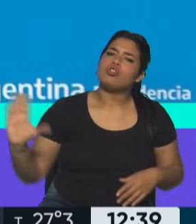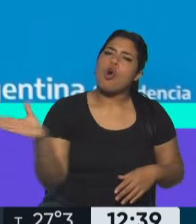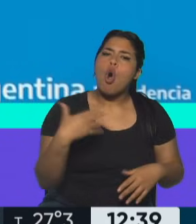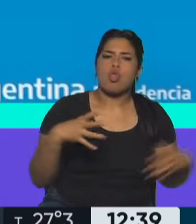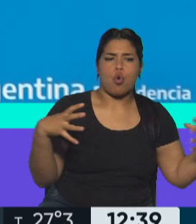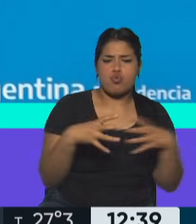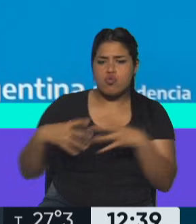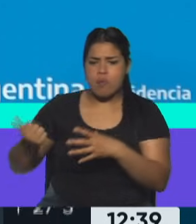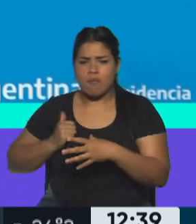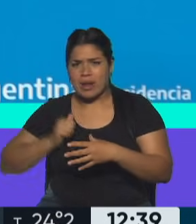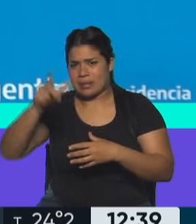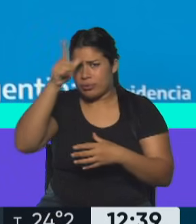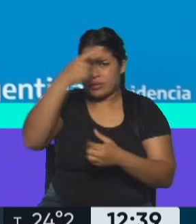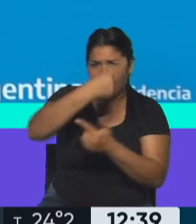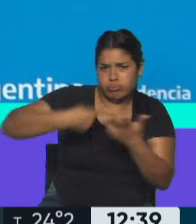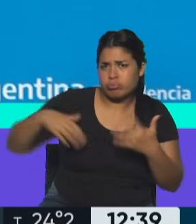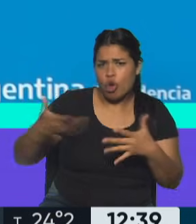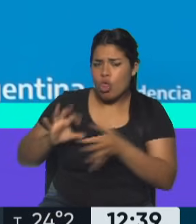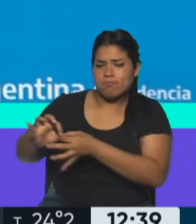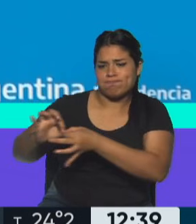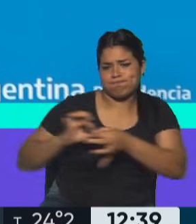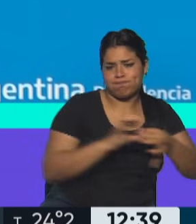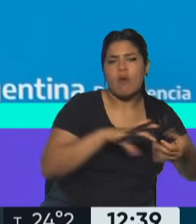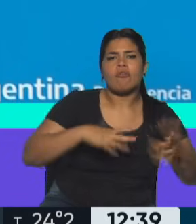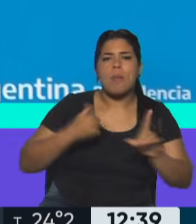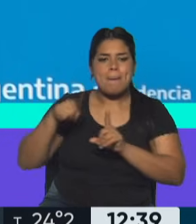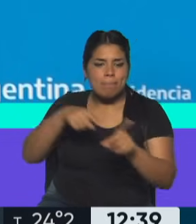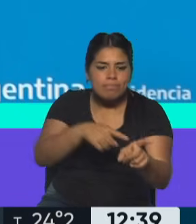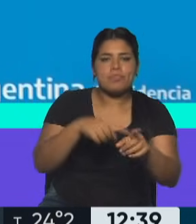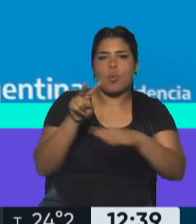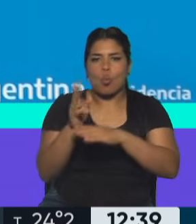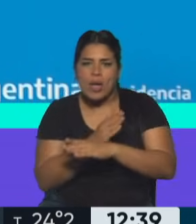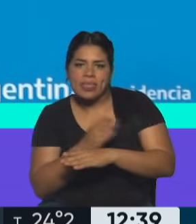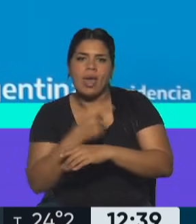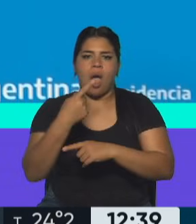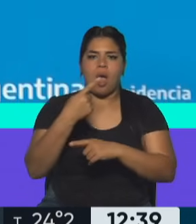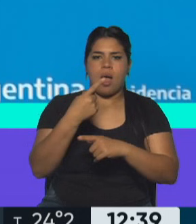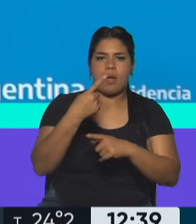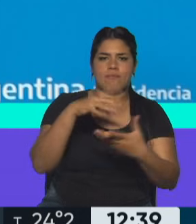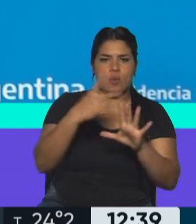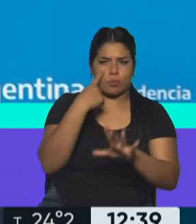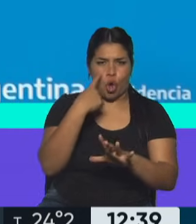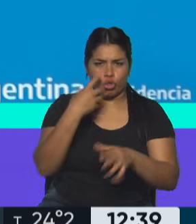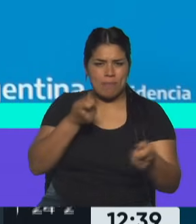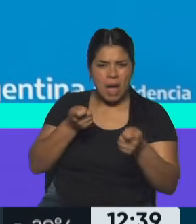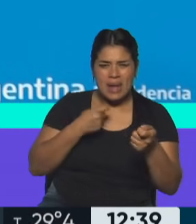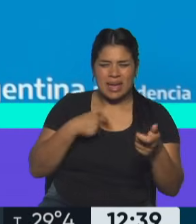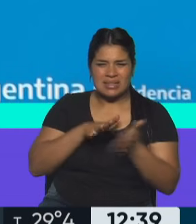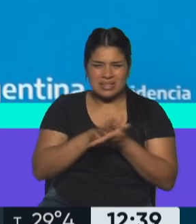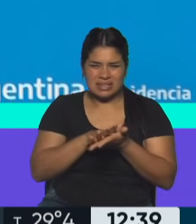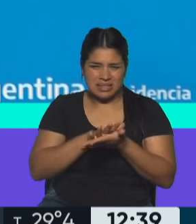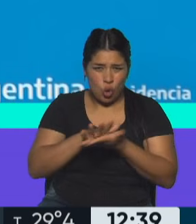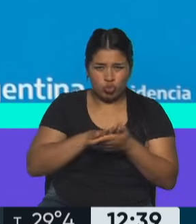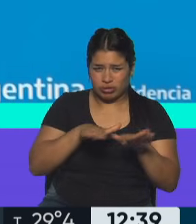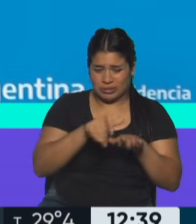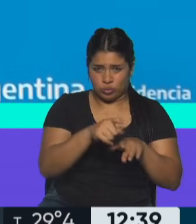coordinadas para llevar adelante planes de prevención, de persecución, de lo que haga falta para poder controlar de alguna manera. Una de las preocupaciones que más expresaban